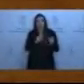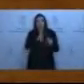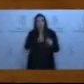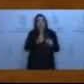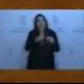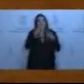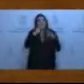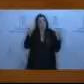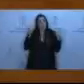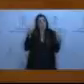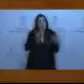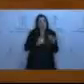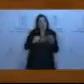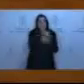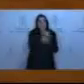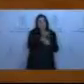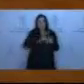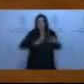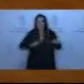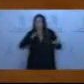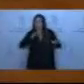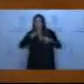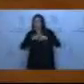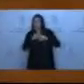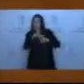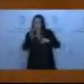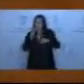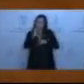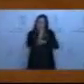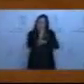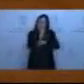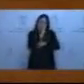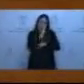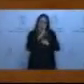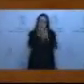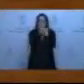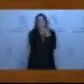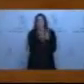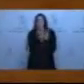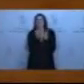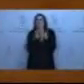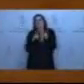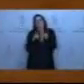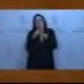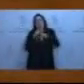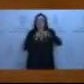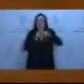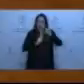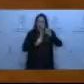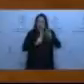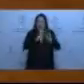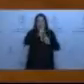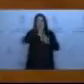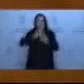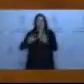son aportaciones directas del Principado, ¿no? Es cierto que el estudio hace una media y dice que esa media entre todas las fundaciones